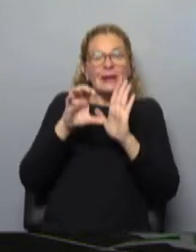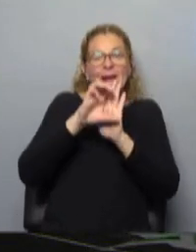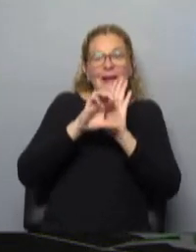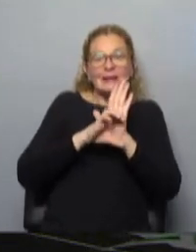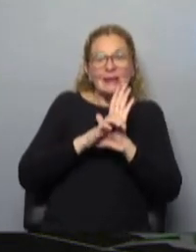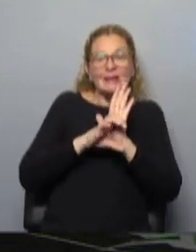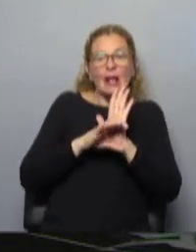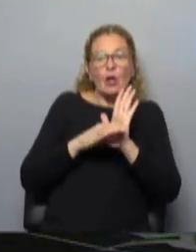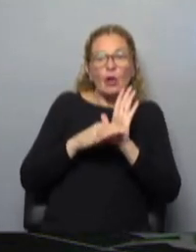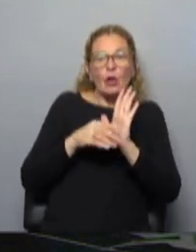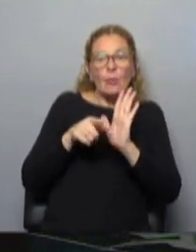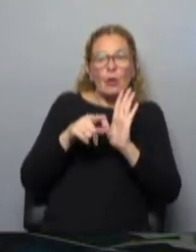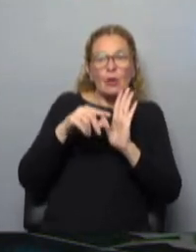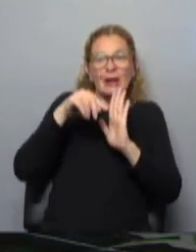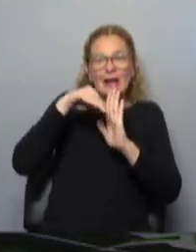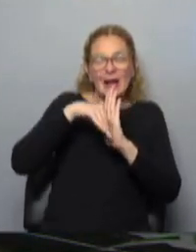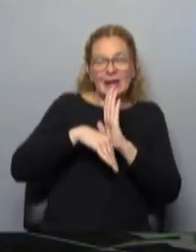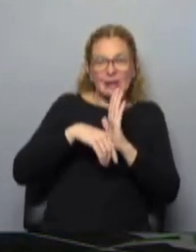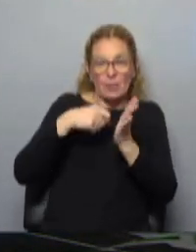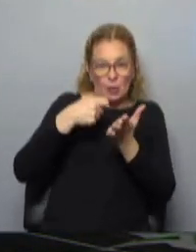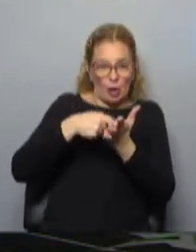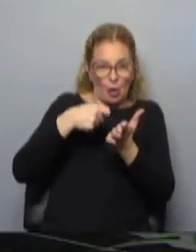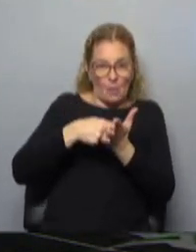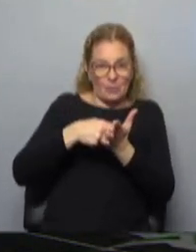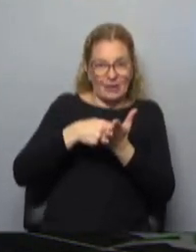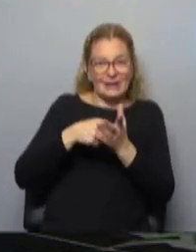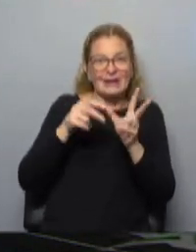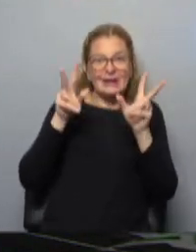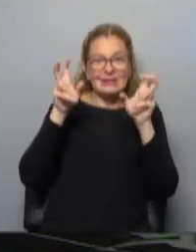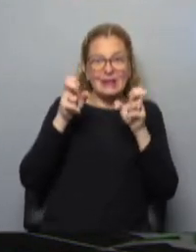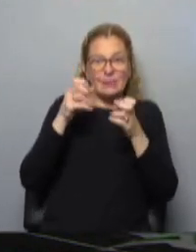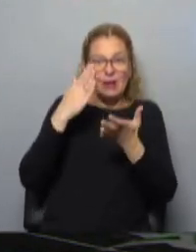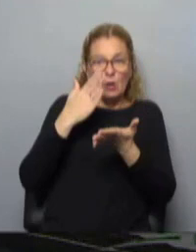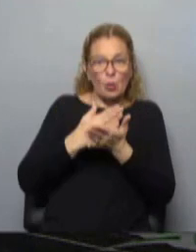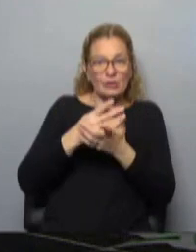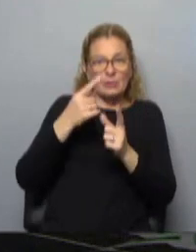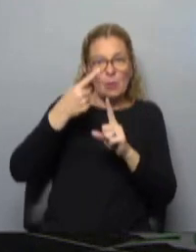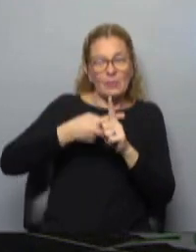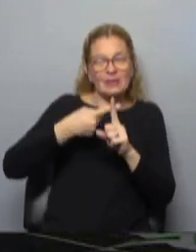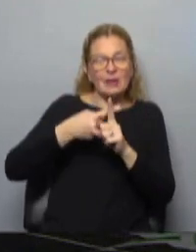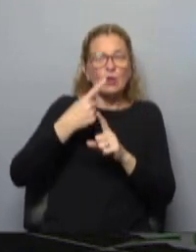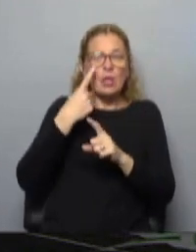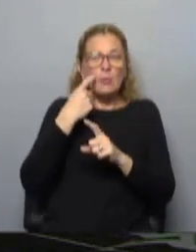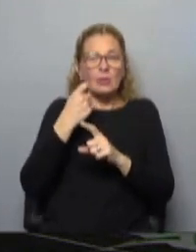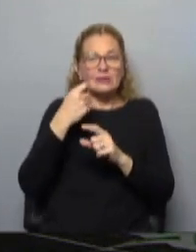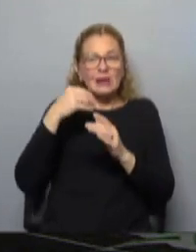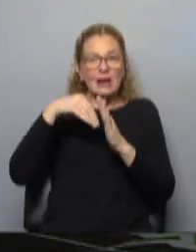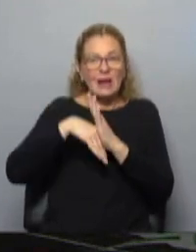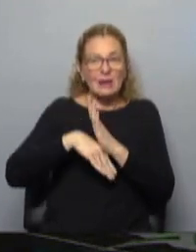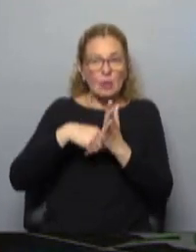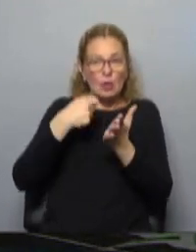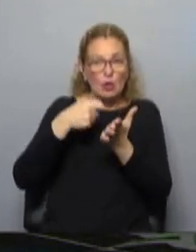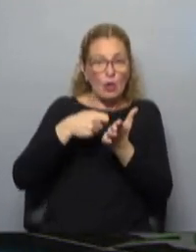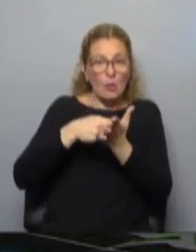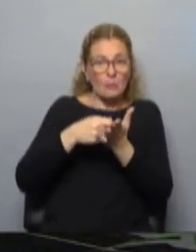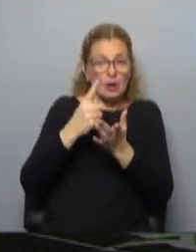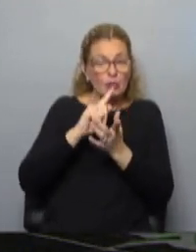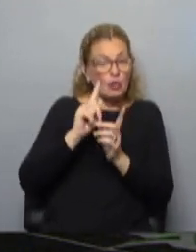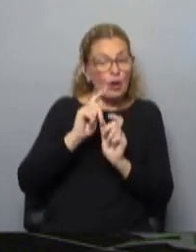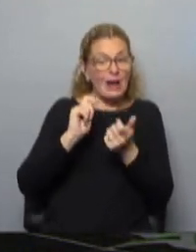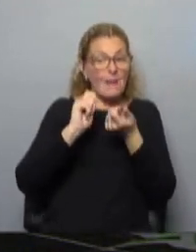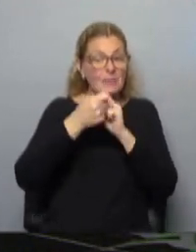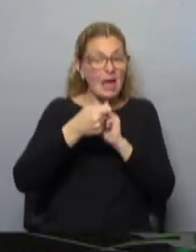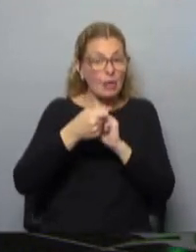designado por la caída del poder de compras el tema que en los últimos meses lo que estamos viendo es que la caída del poder de compra no se ha revertido